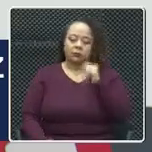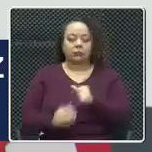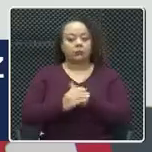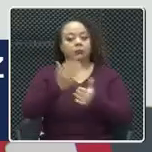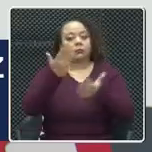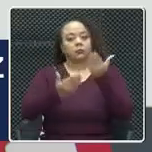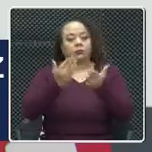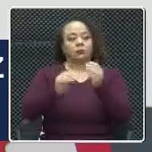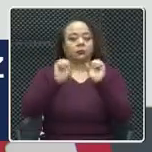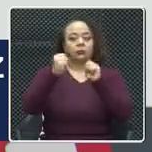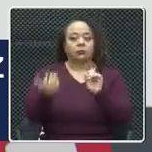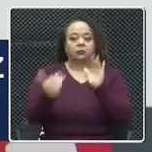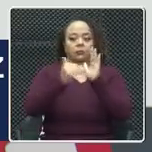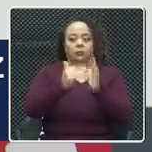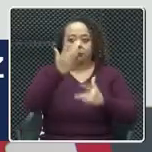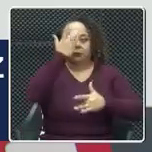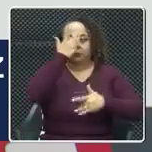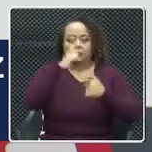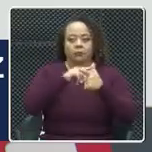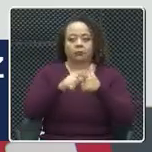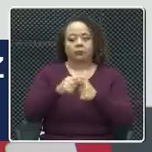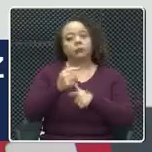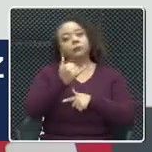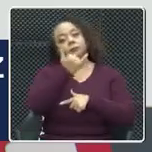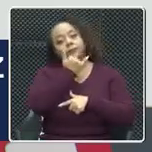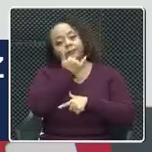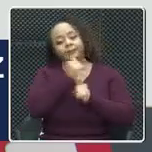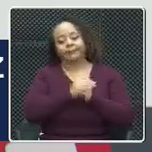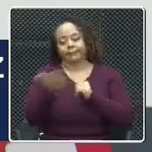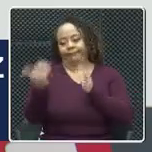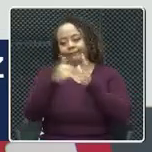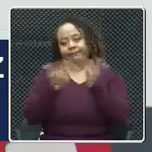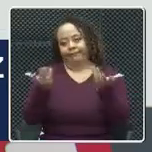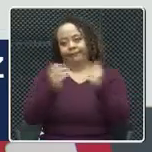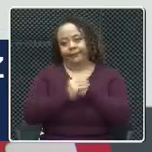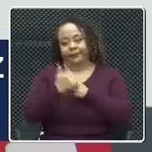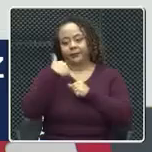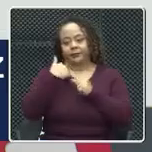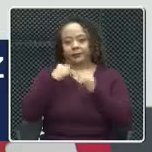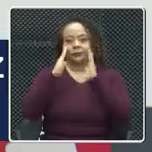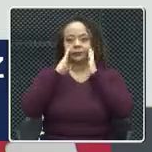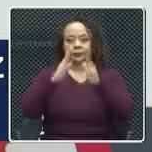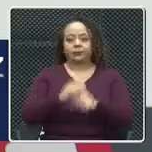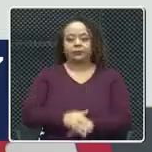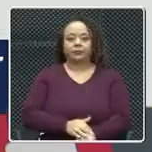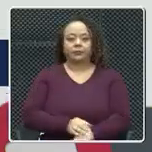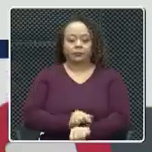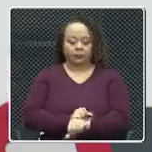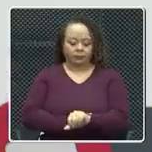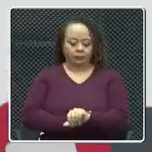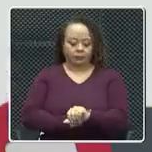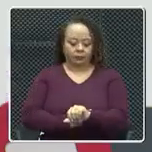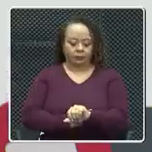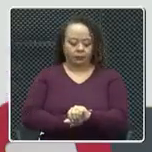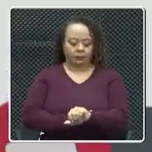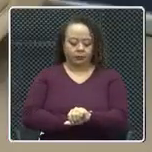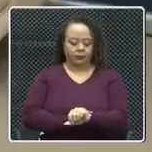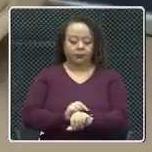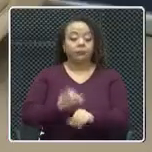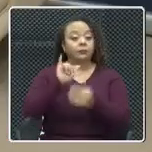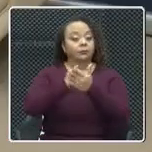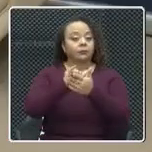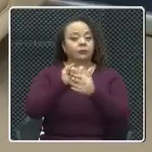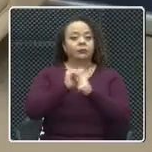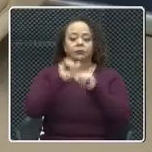probable que se nos pueda volver a enfermar. Entonces, ¿qué va a pasar? Que va a volver a recibir la atención. Ok, ¿eso no lo exime?